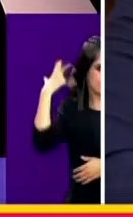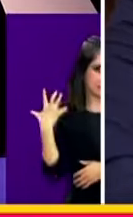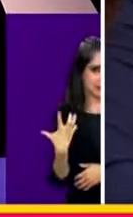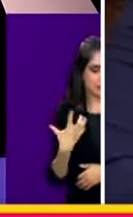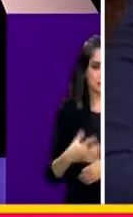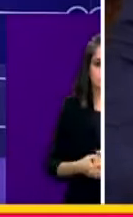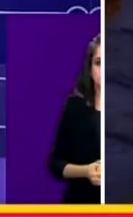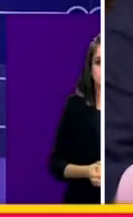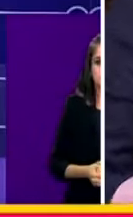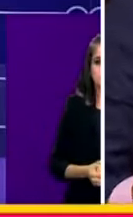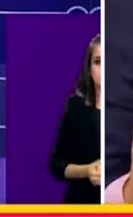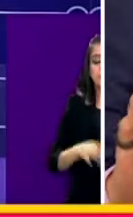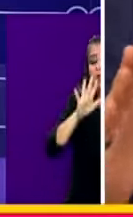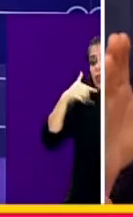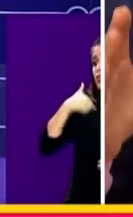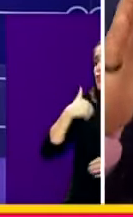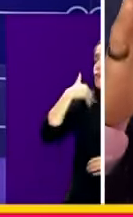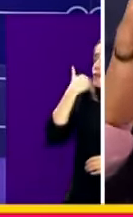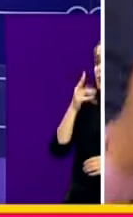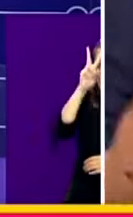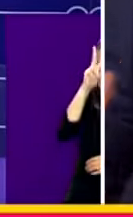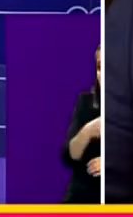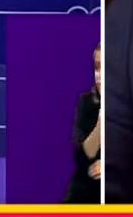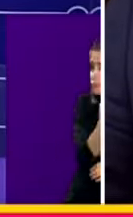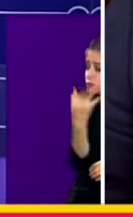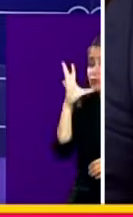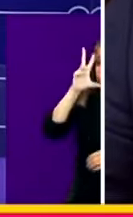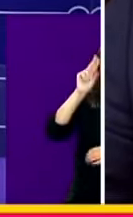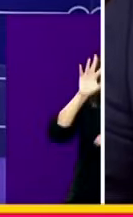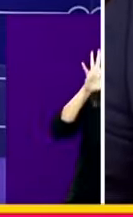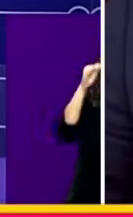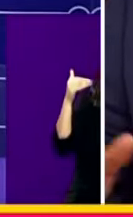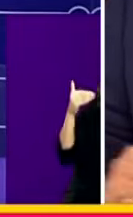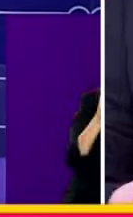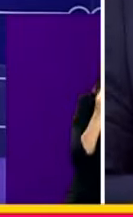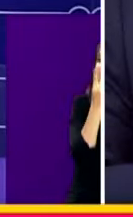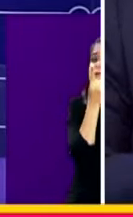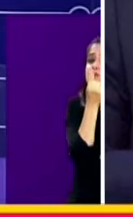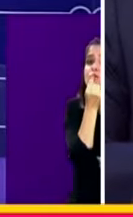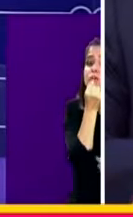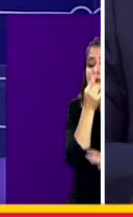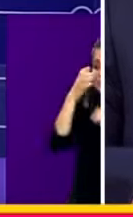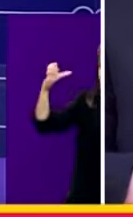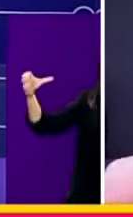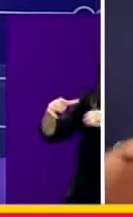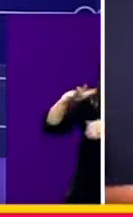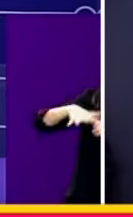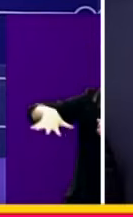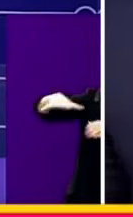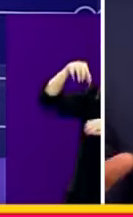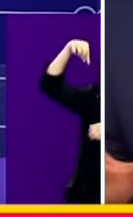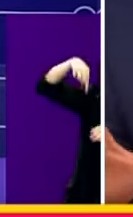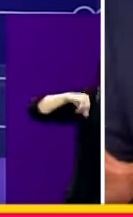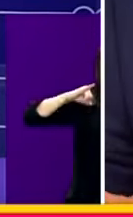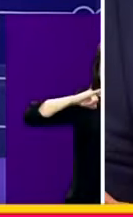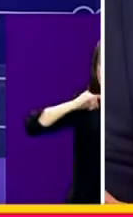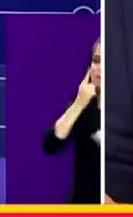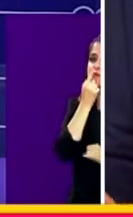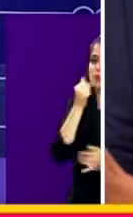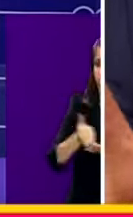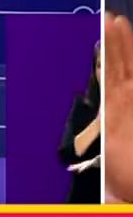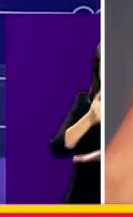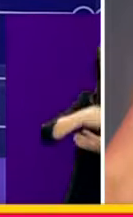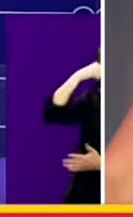ningún cómo. La verdad, las tres ciudades que plantearon ellos me parecieron encantadoras e increíbles para